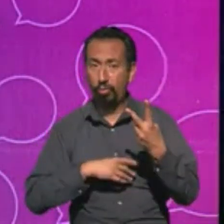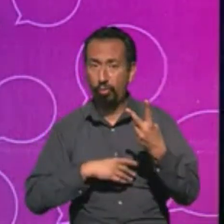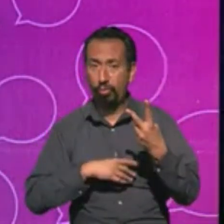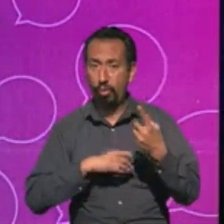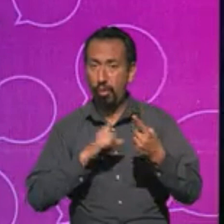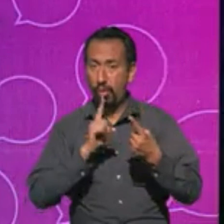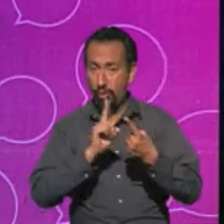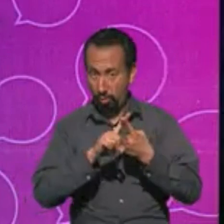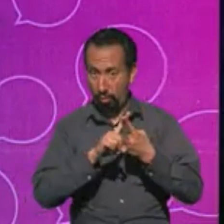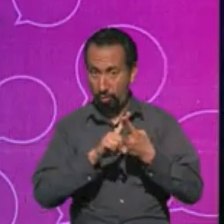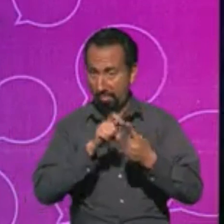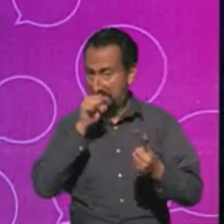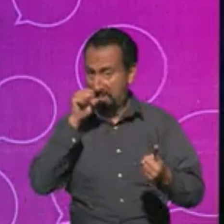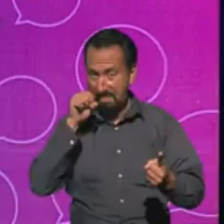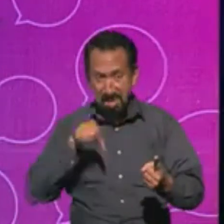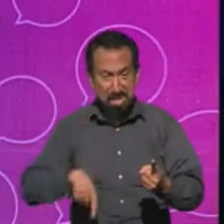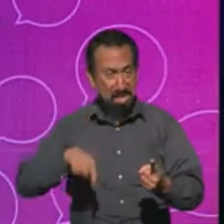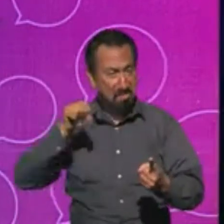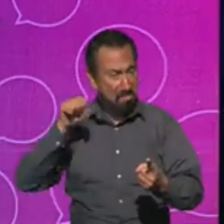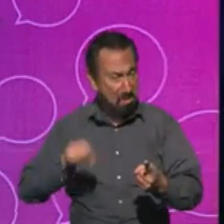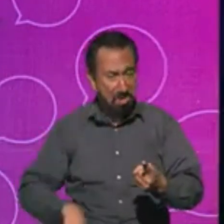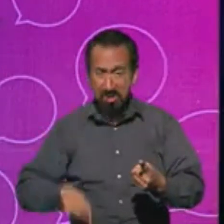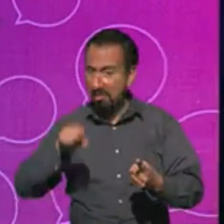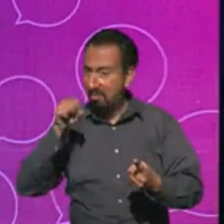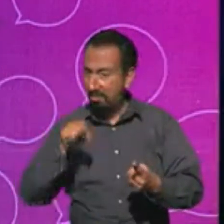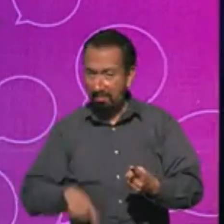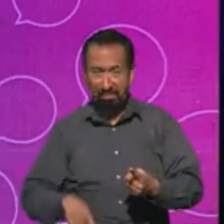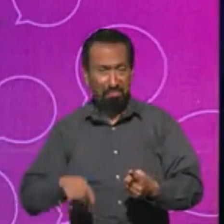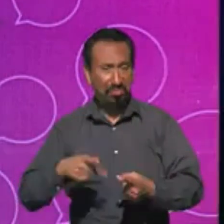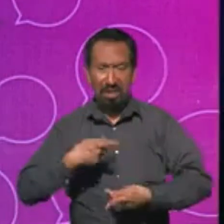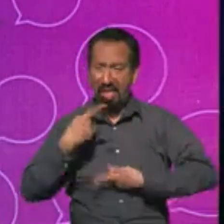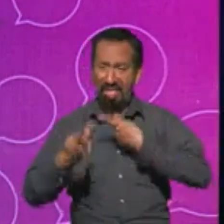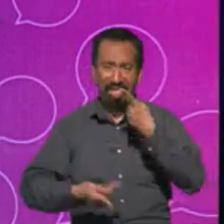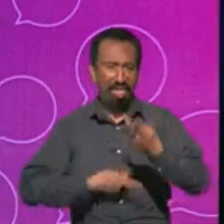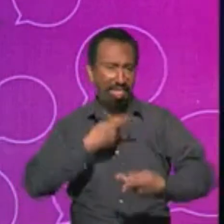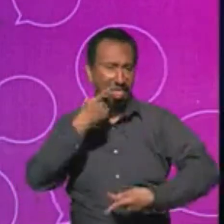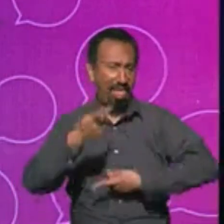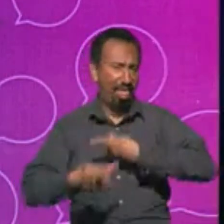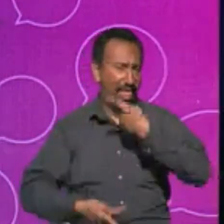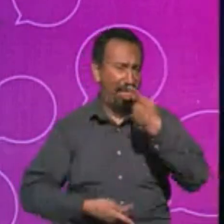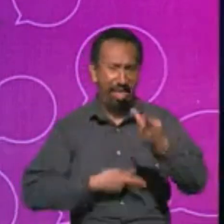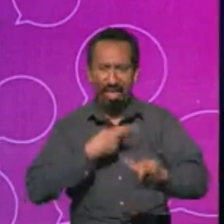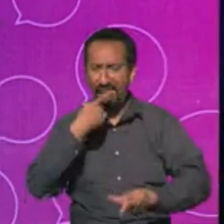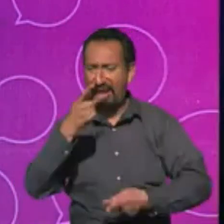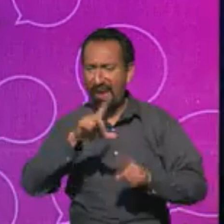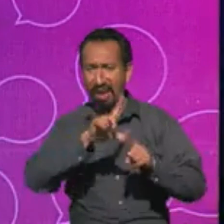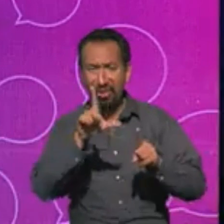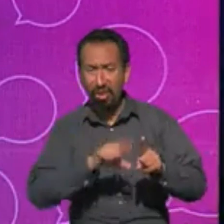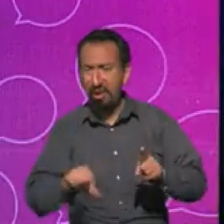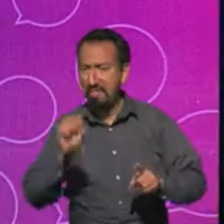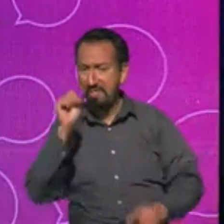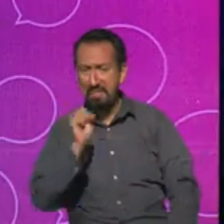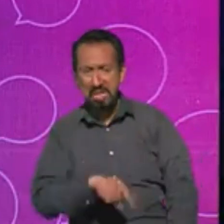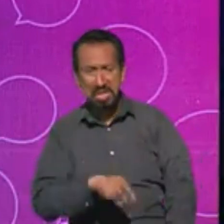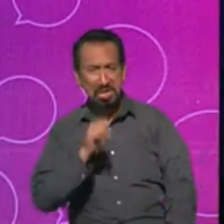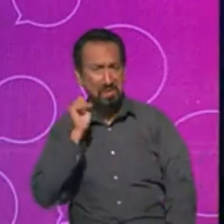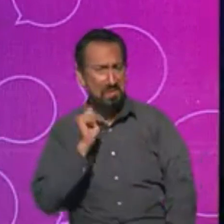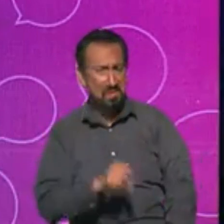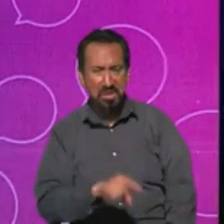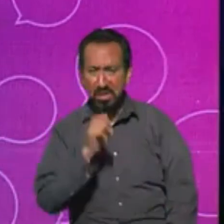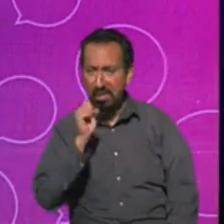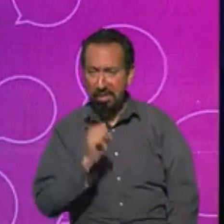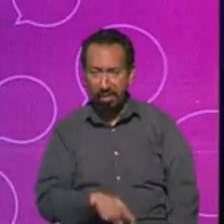seguir enfrascados en el pasado y en la politiquería de la polarización nacional en la que nos han